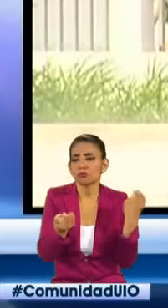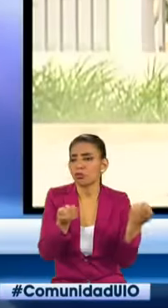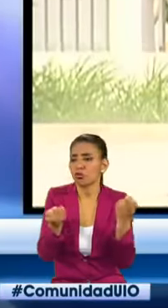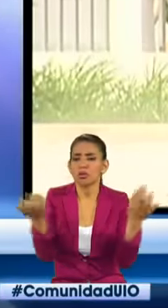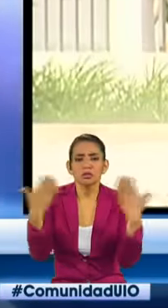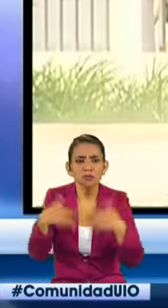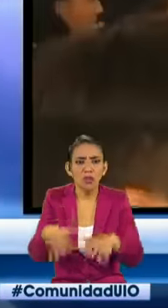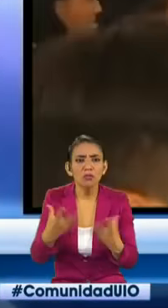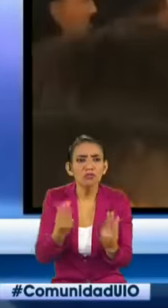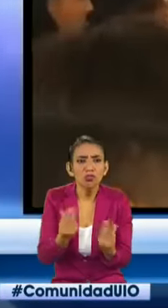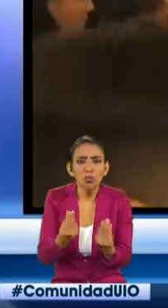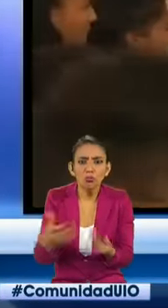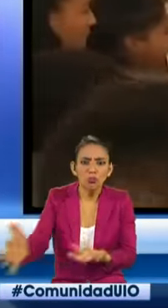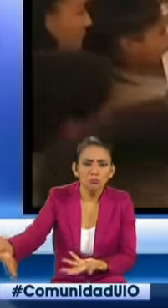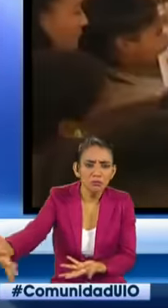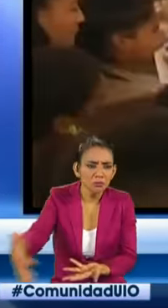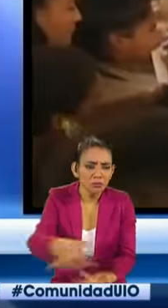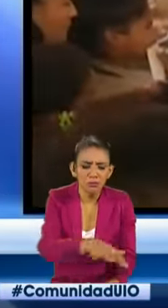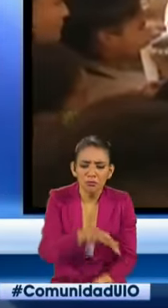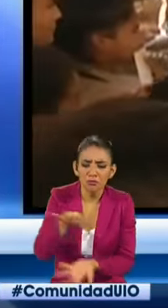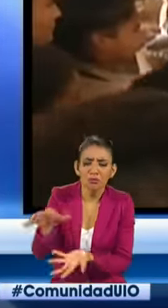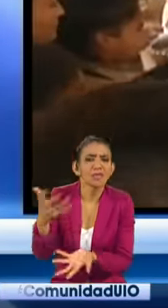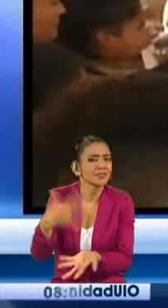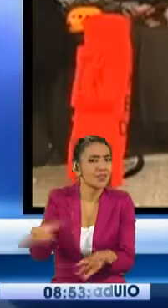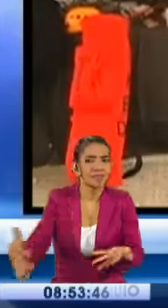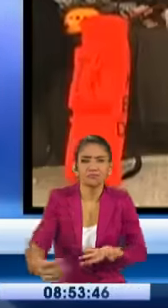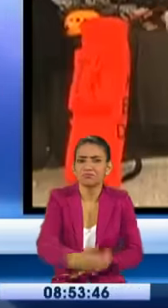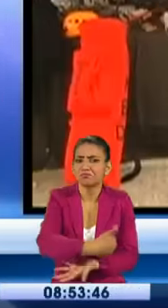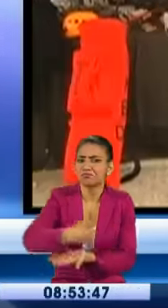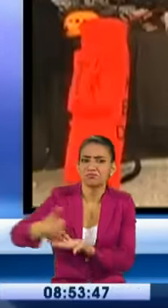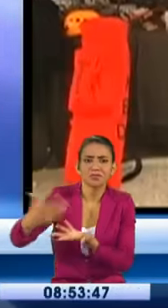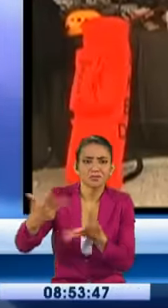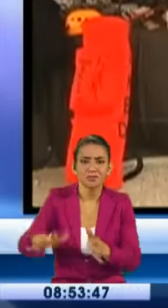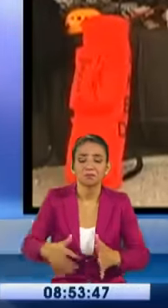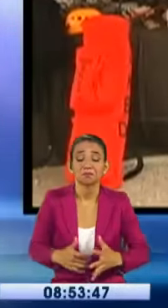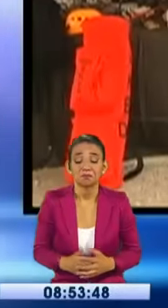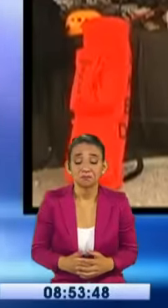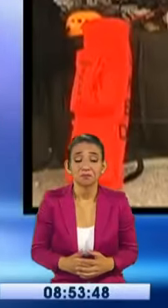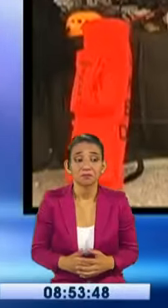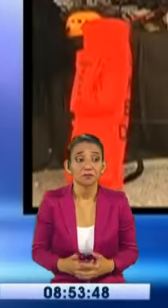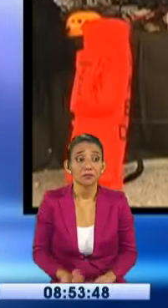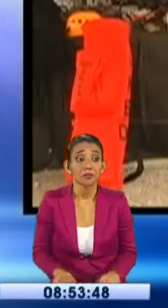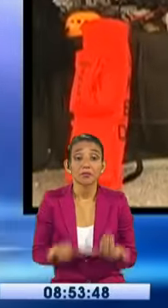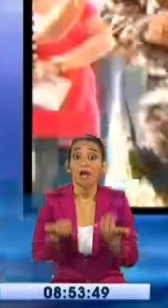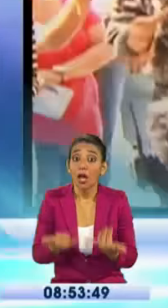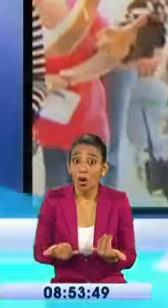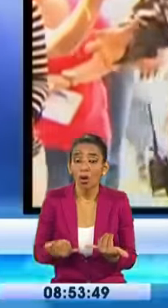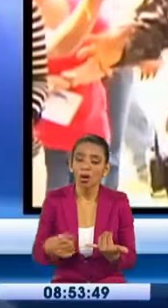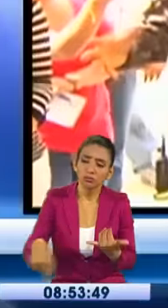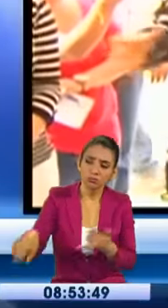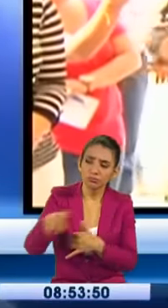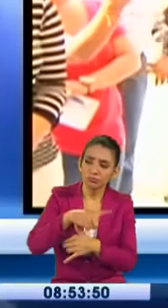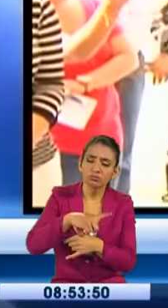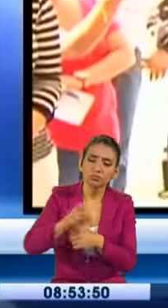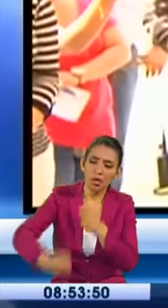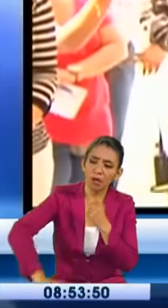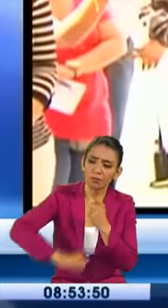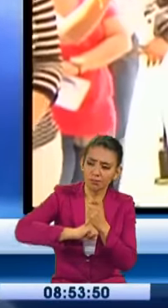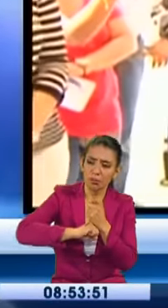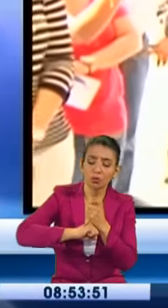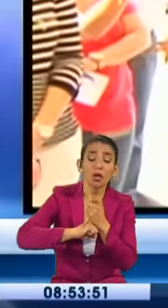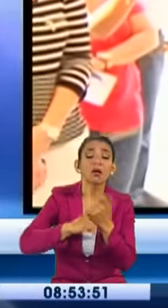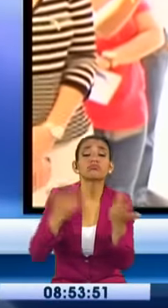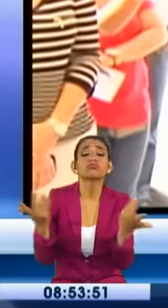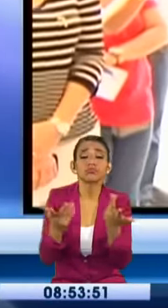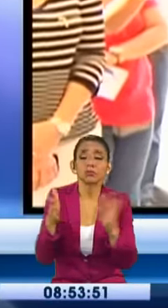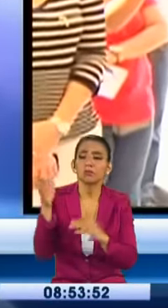Gran cantidad también de material explosivo ilegal decomisado. Ahora parte de nuestro personal de apoyo se trasladará a todo lo que tiene